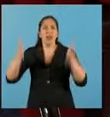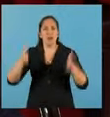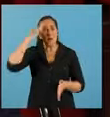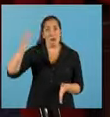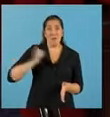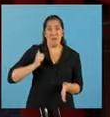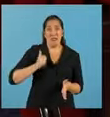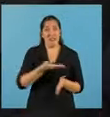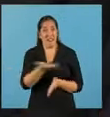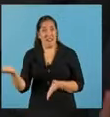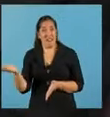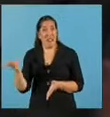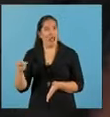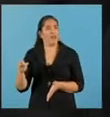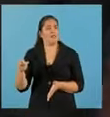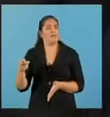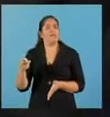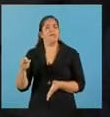asegurar